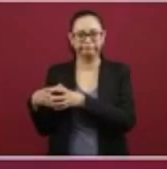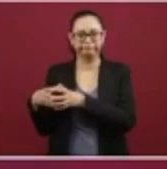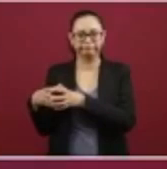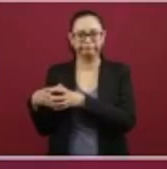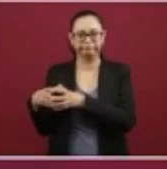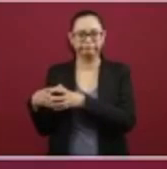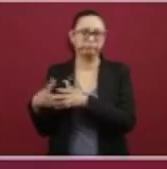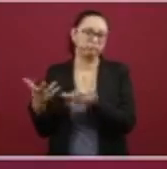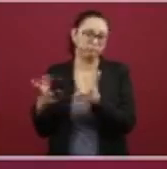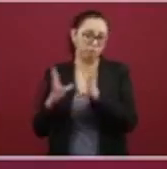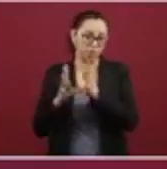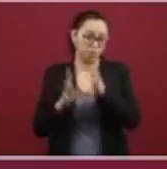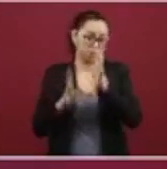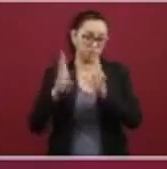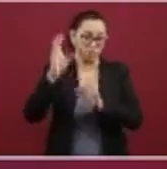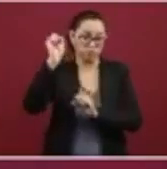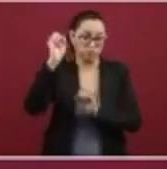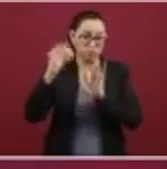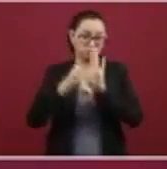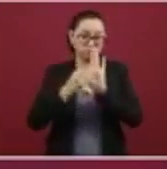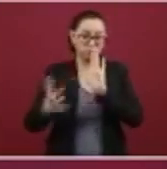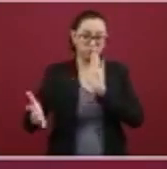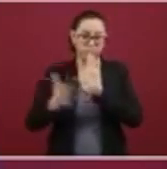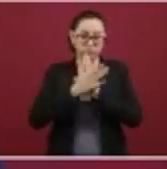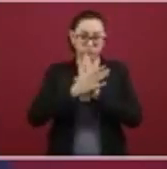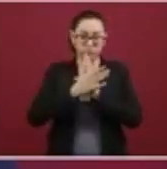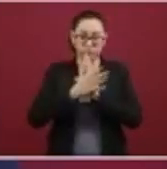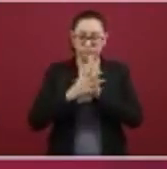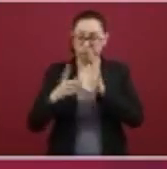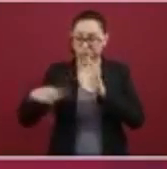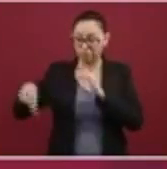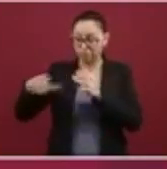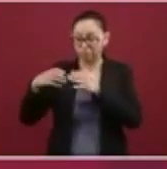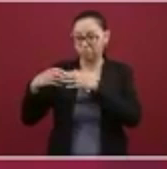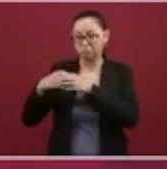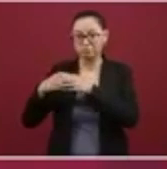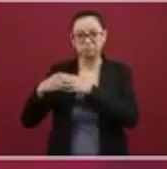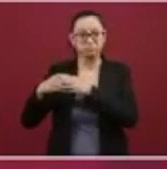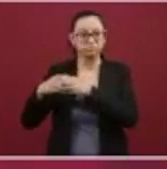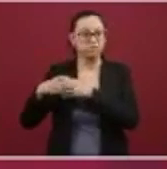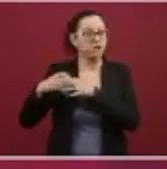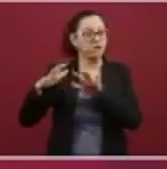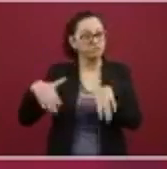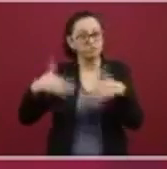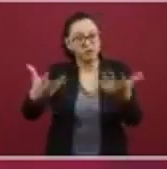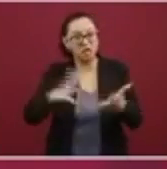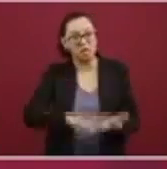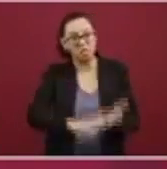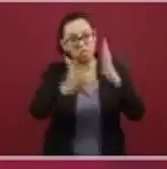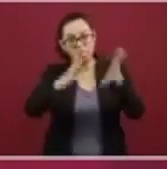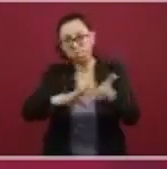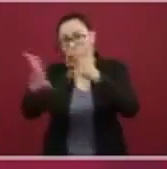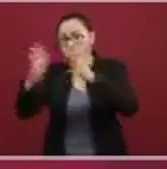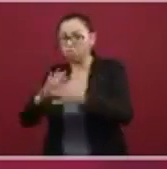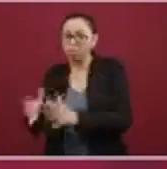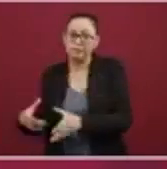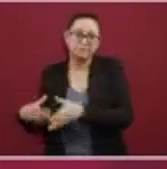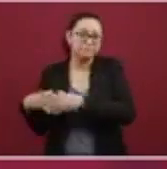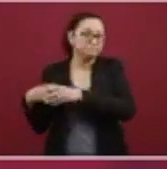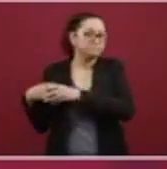de acuerdo a la Constitución, atender la demanda de seguridad.